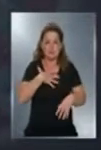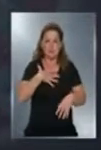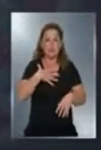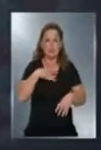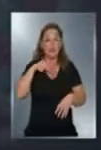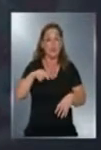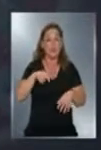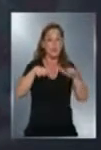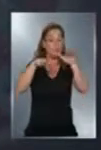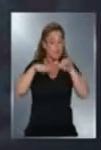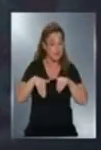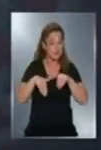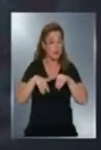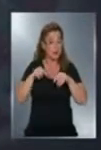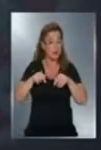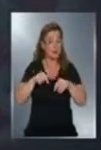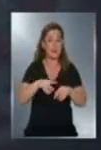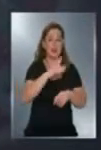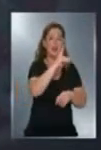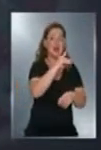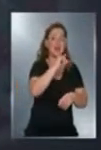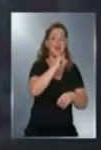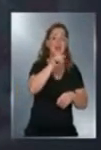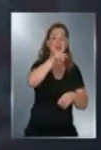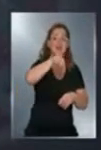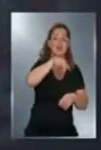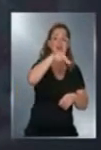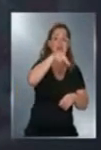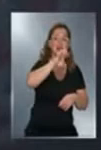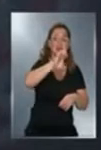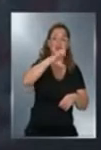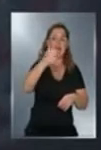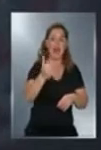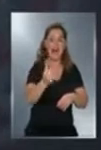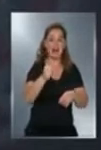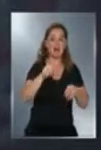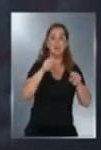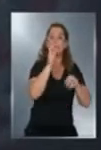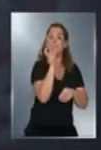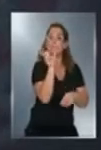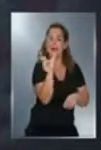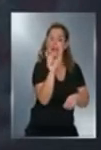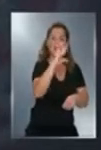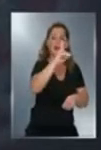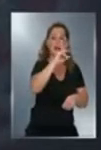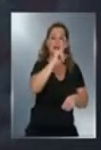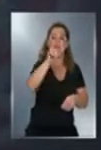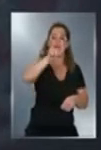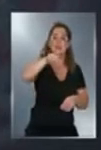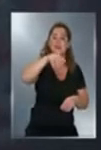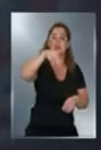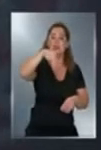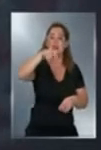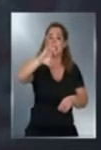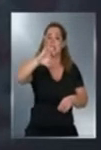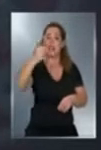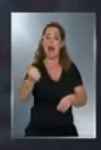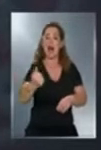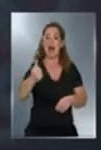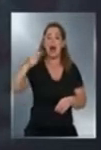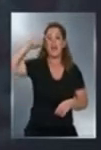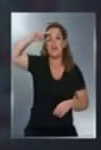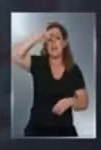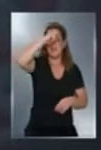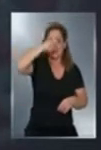tal. Disnea, como tú decías hace un momento, para decir lo que nos entienda todo el mundo, disnea significa dificultad